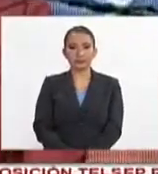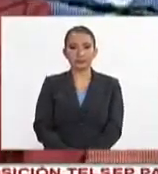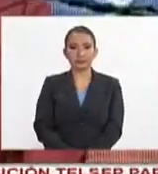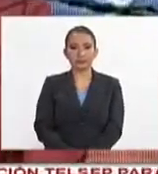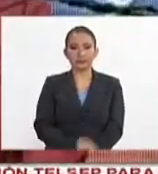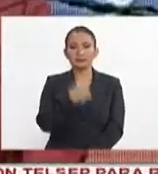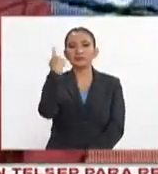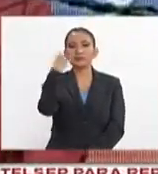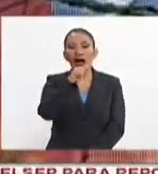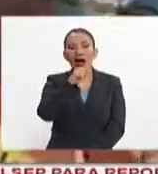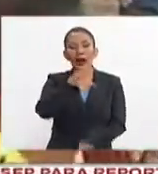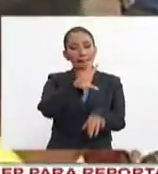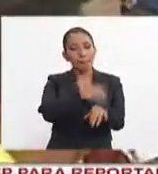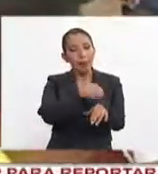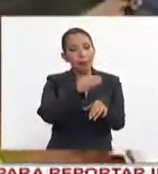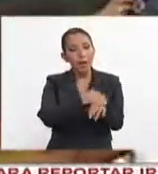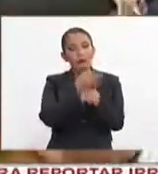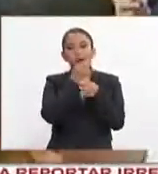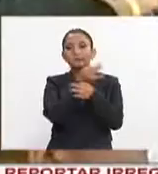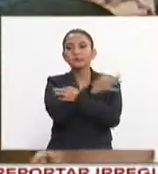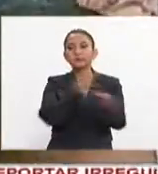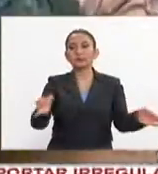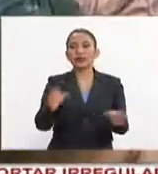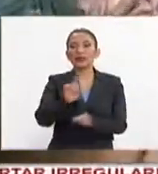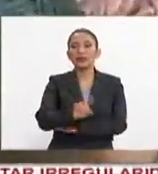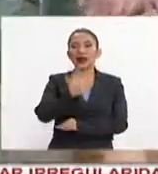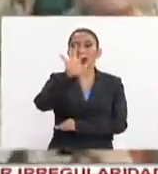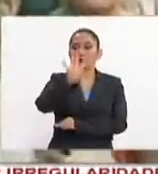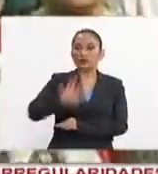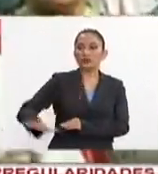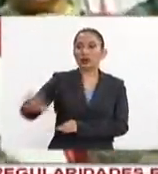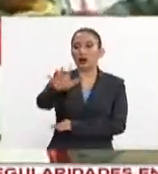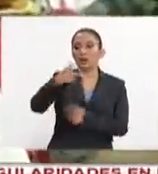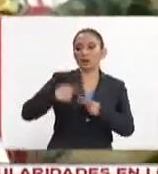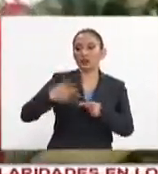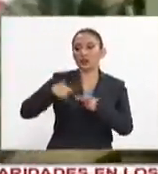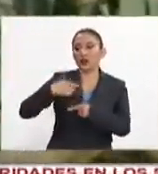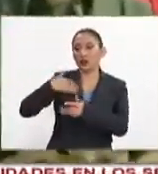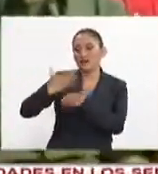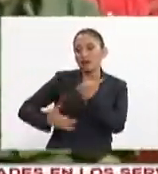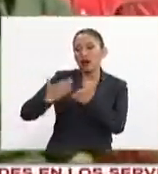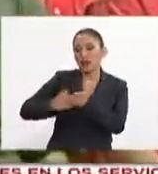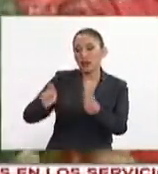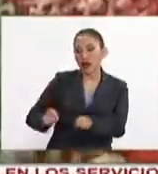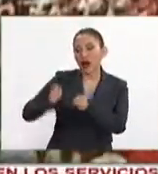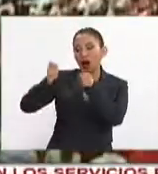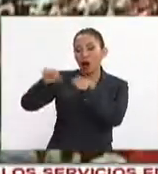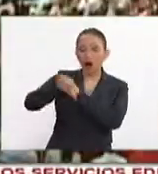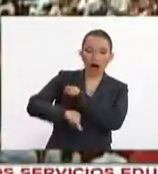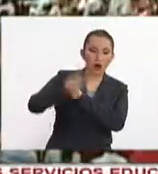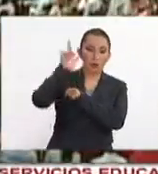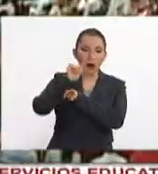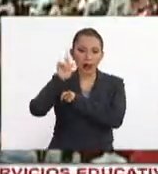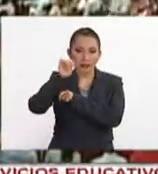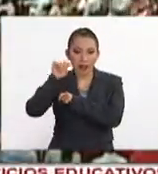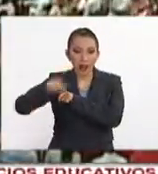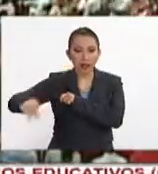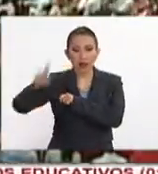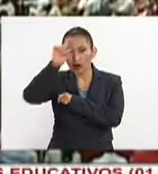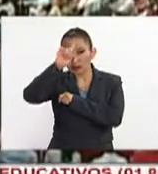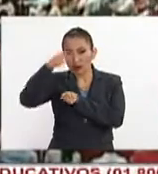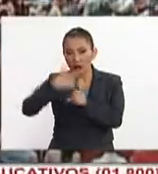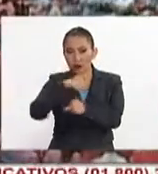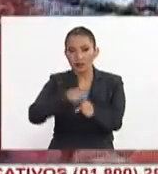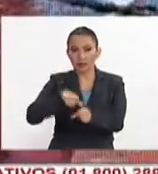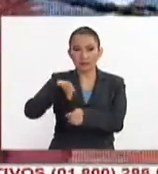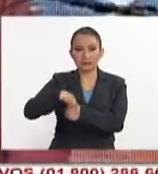para permitir la proclamación de 35 constituyentes que debe proclamar entre hoy y mañana el Consejo